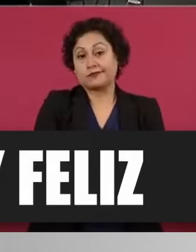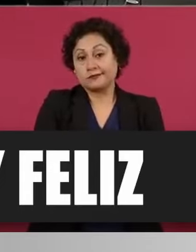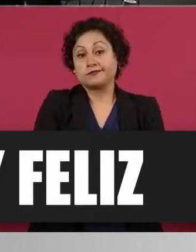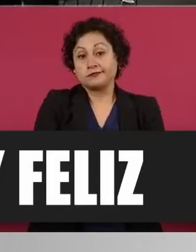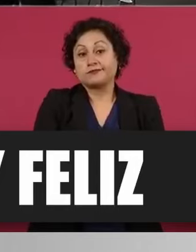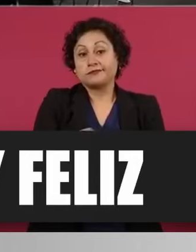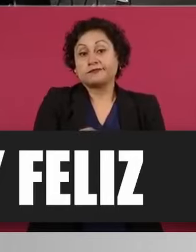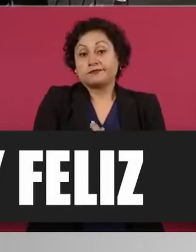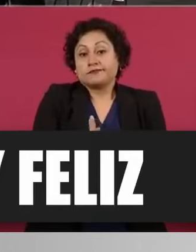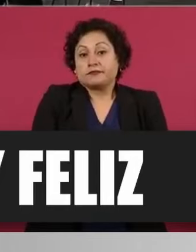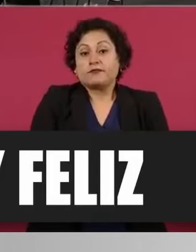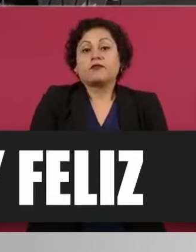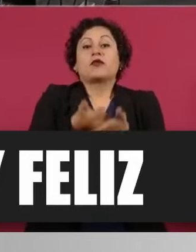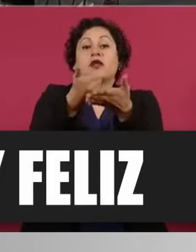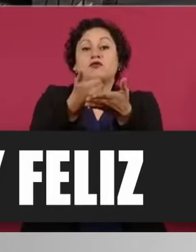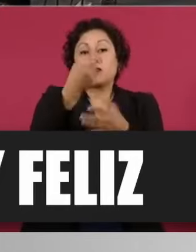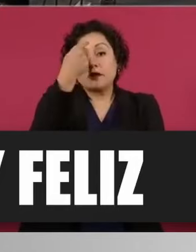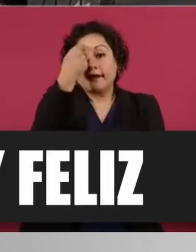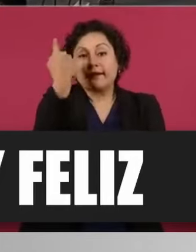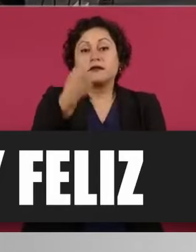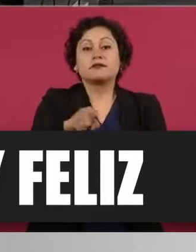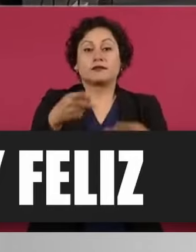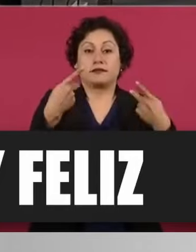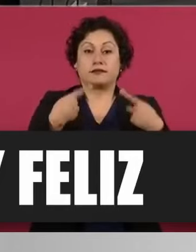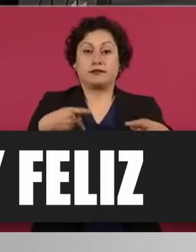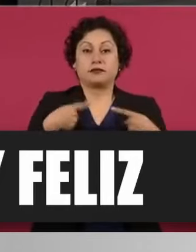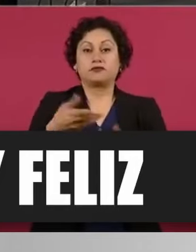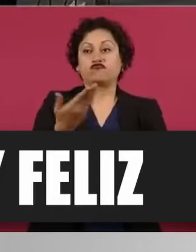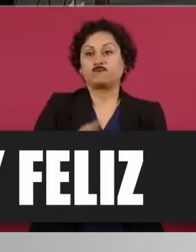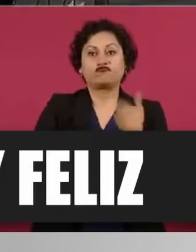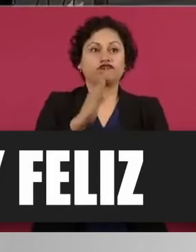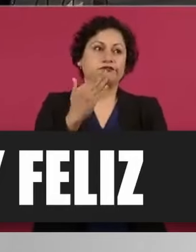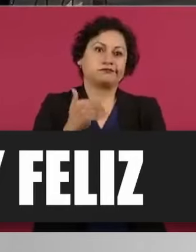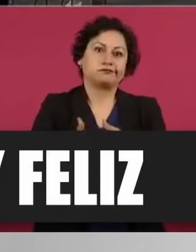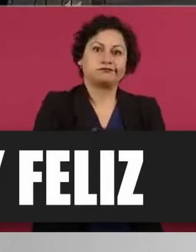del desarrollo de todos los seres humanos,